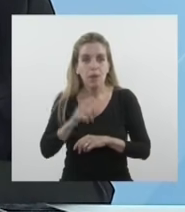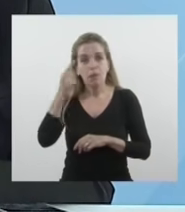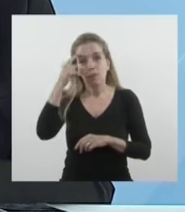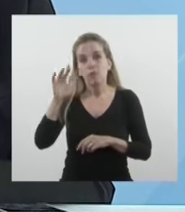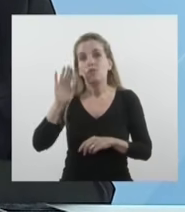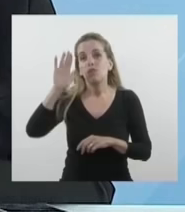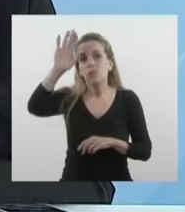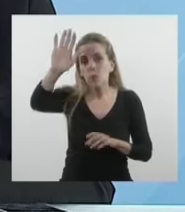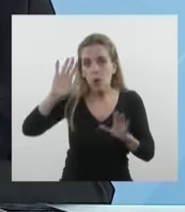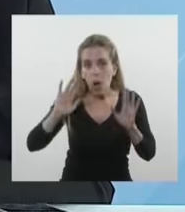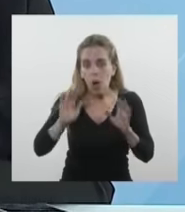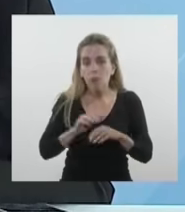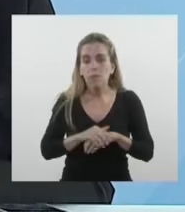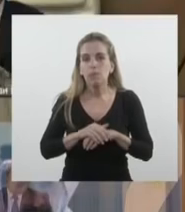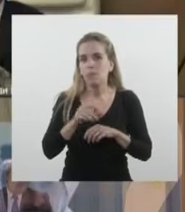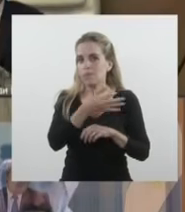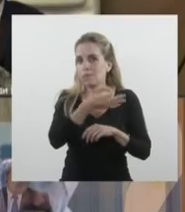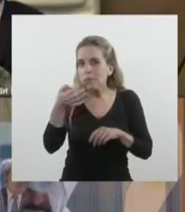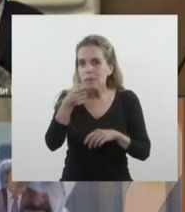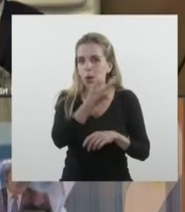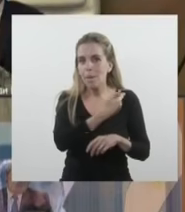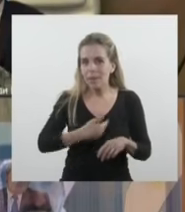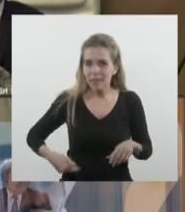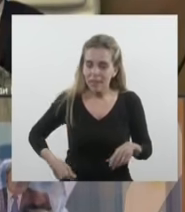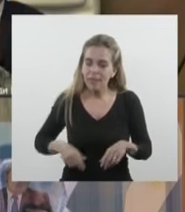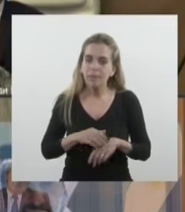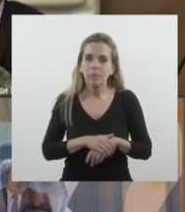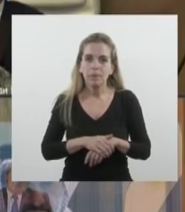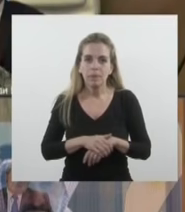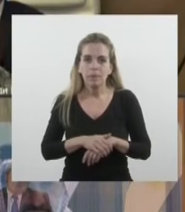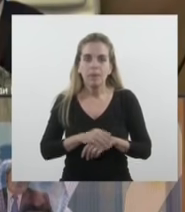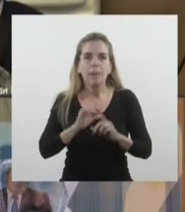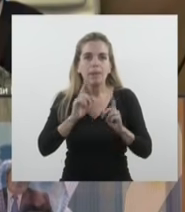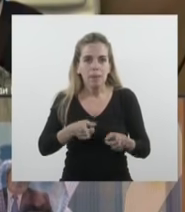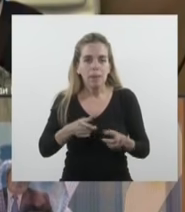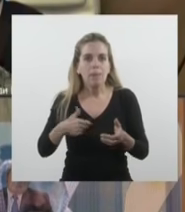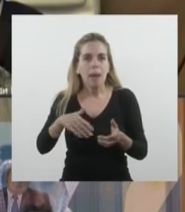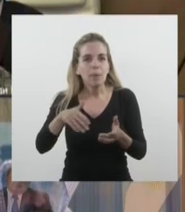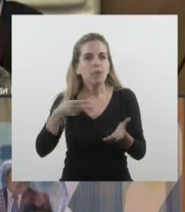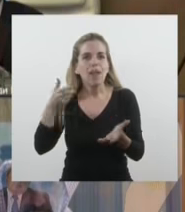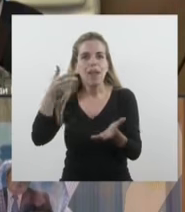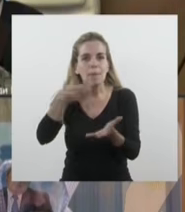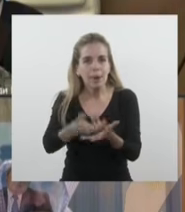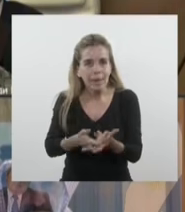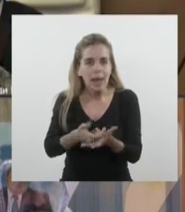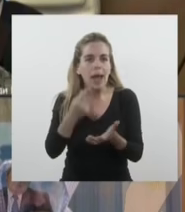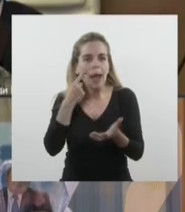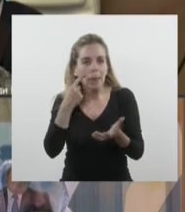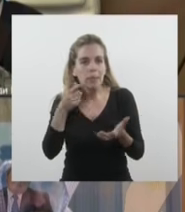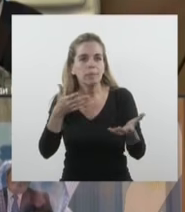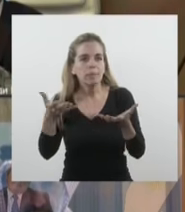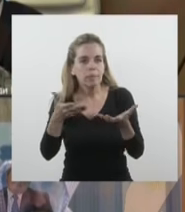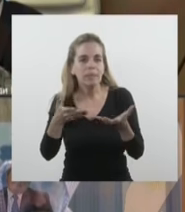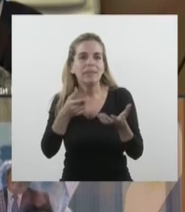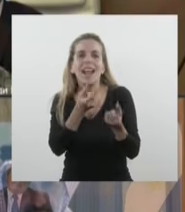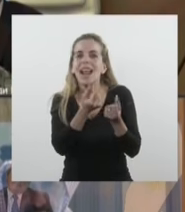según el orden del presidente vamos a invertir vamos a movilizar a